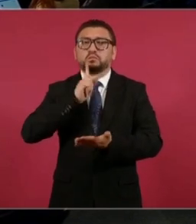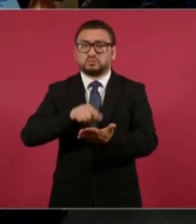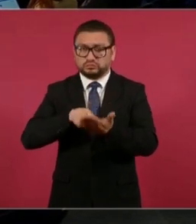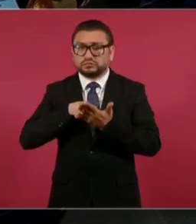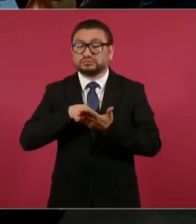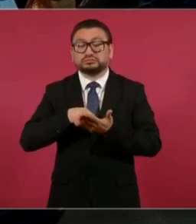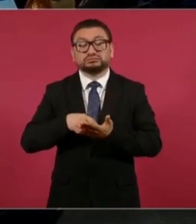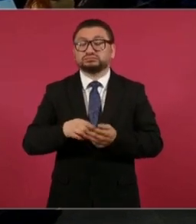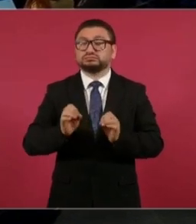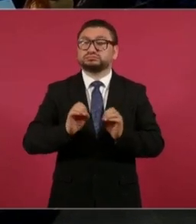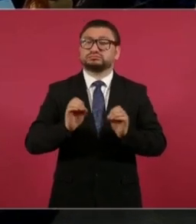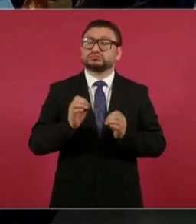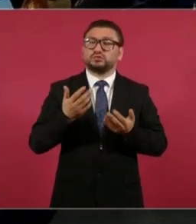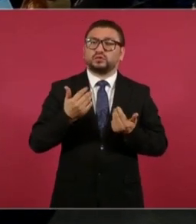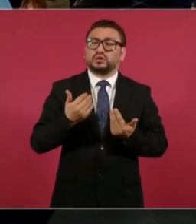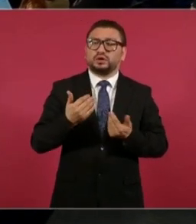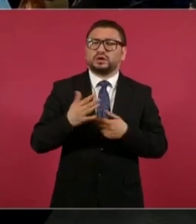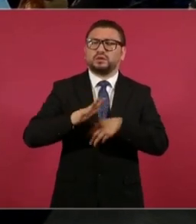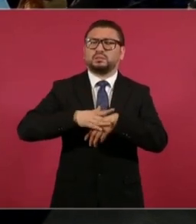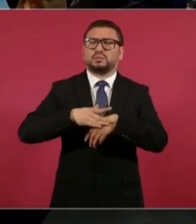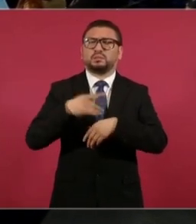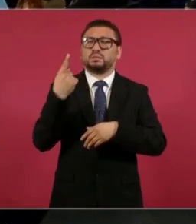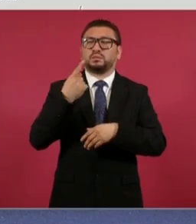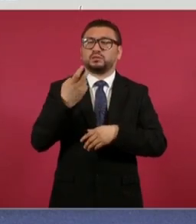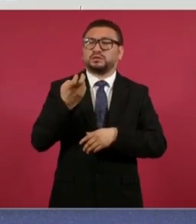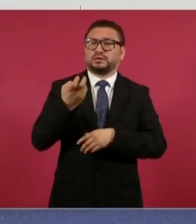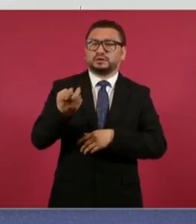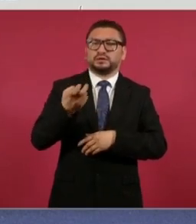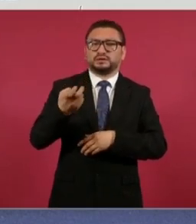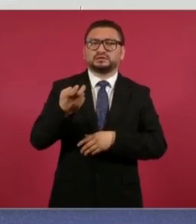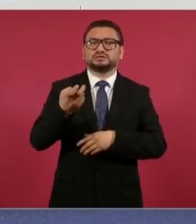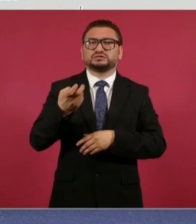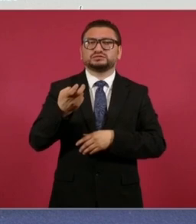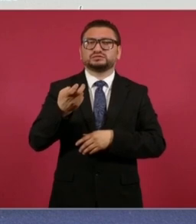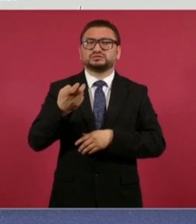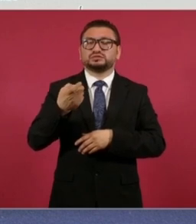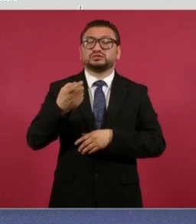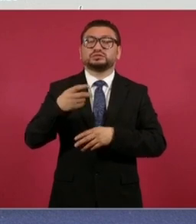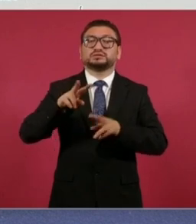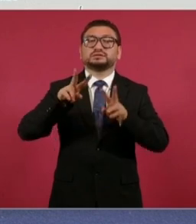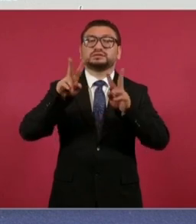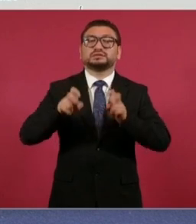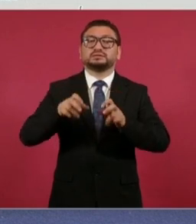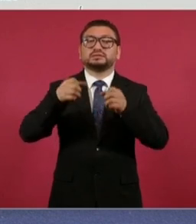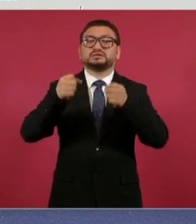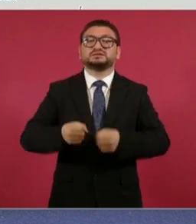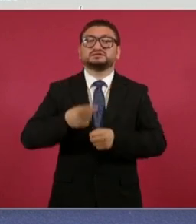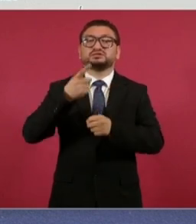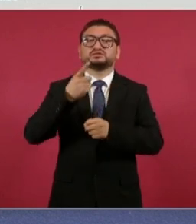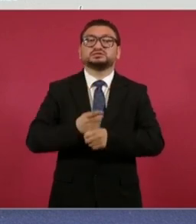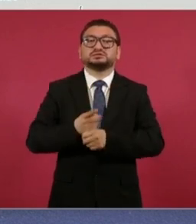comprobación porque se le consideraba de seguridad